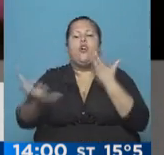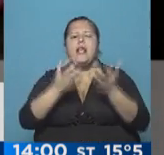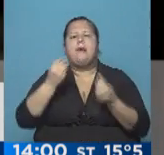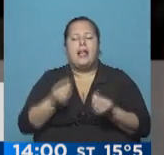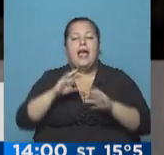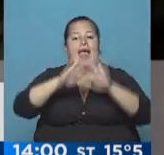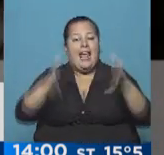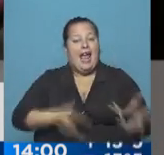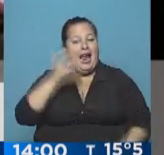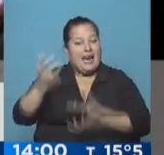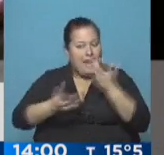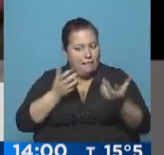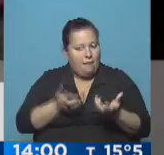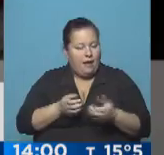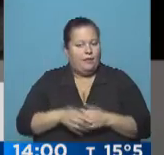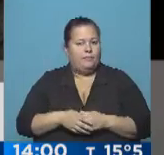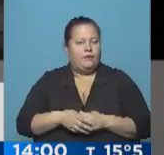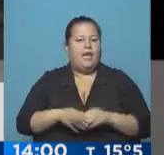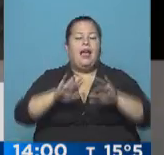doctor? Las urnas quemadas,